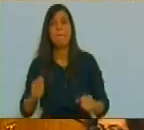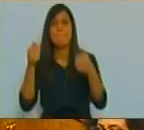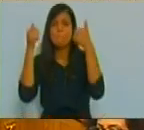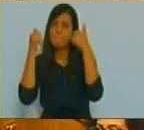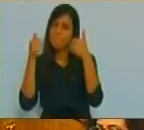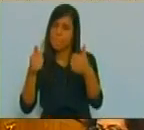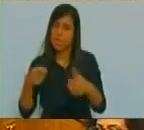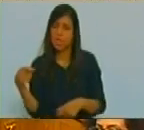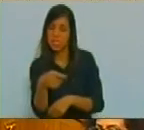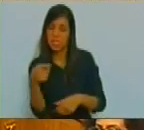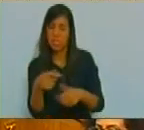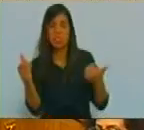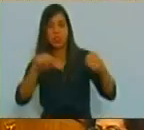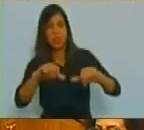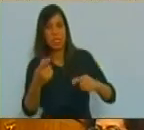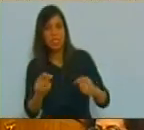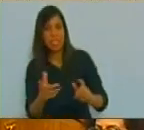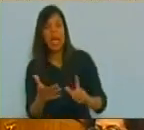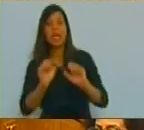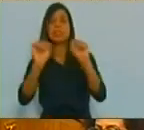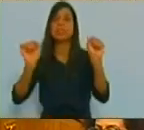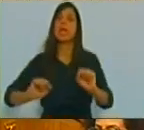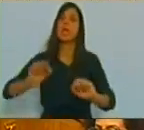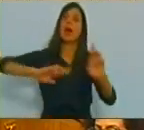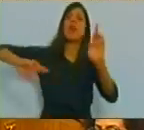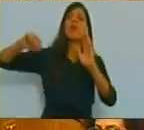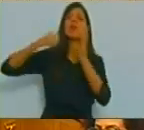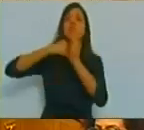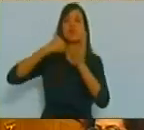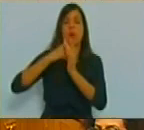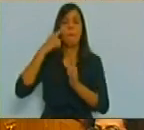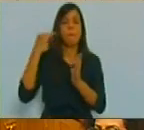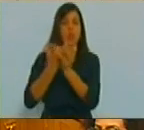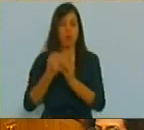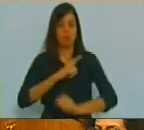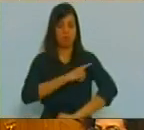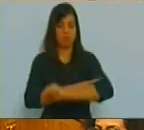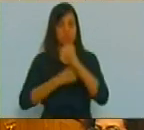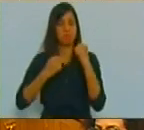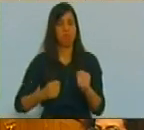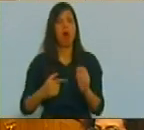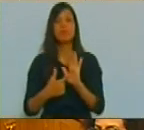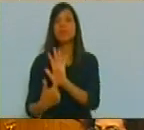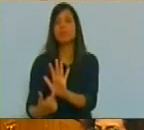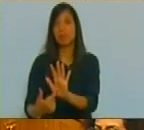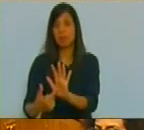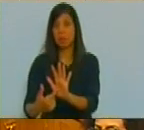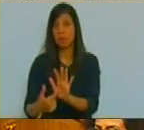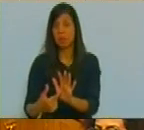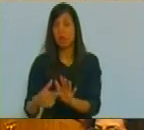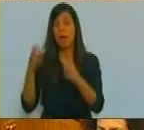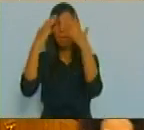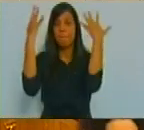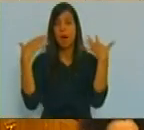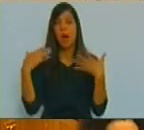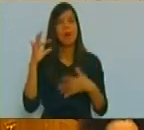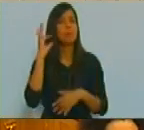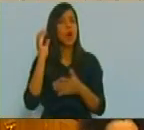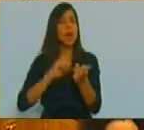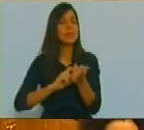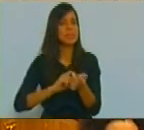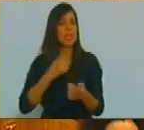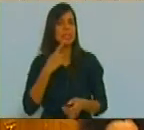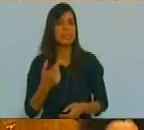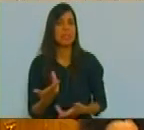mundialmente y que con todos los embates todavía lo sigue demostrando pues que como decía la cámara de iris nadie